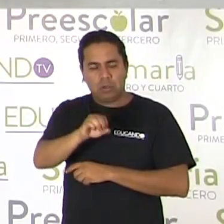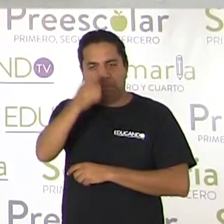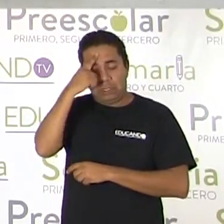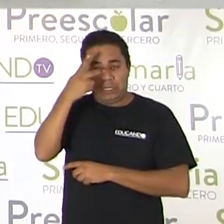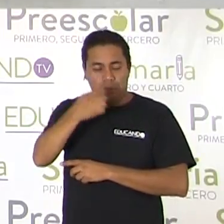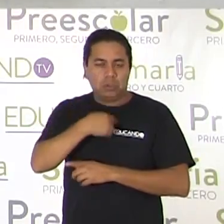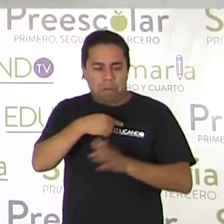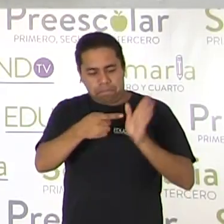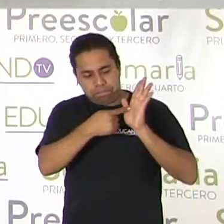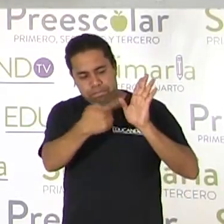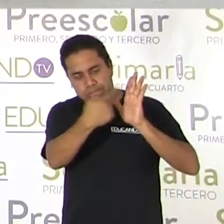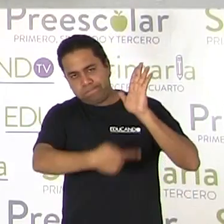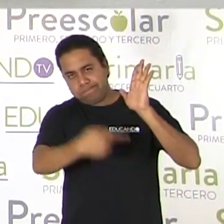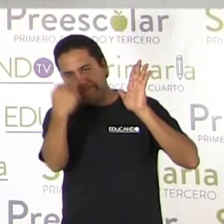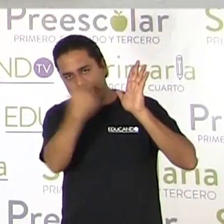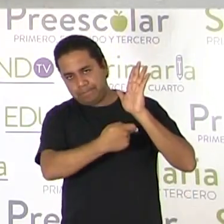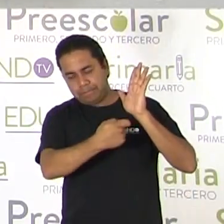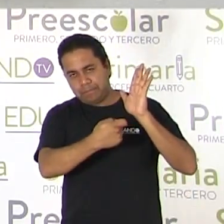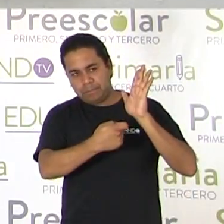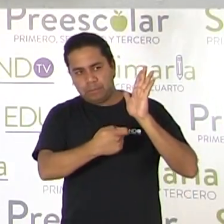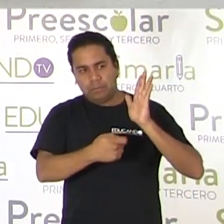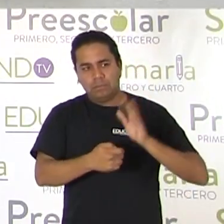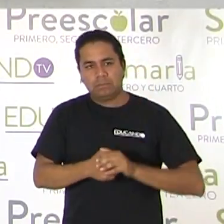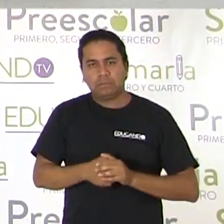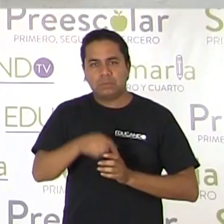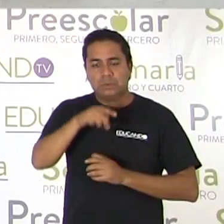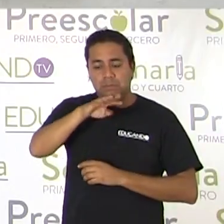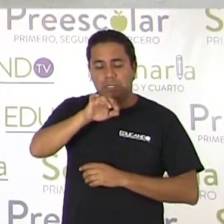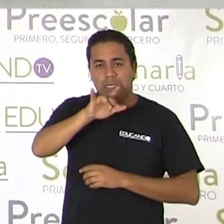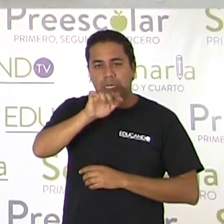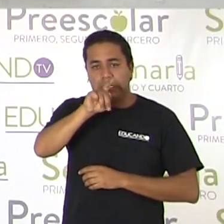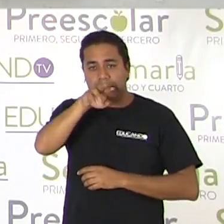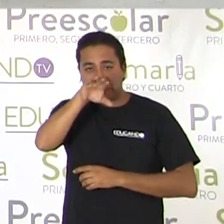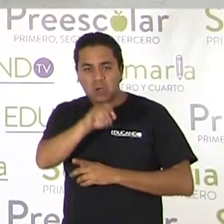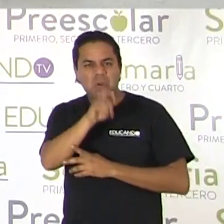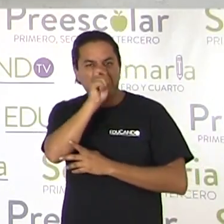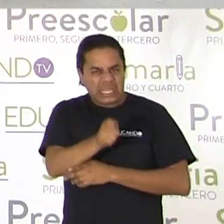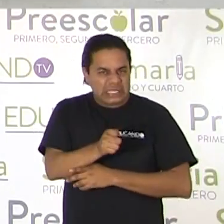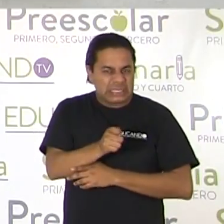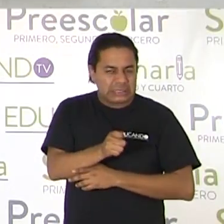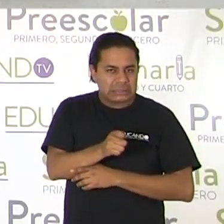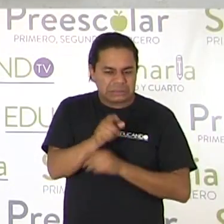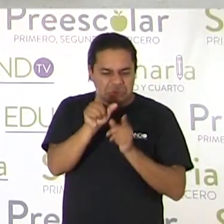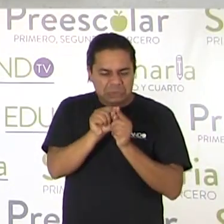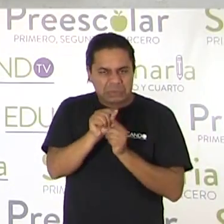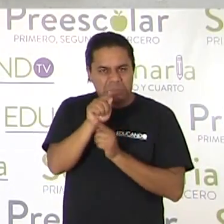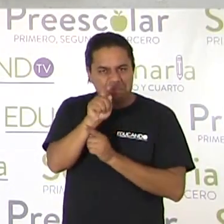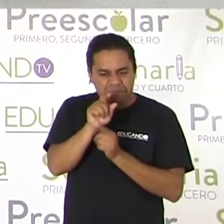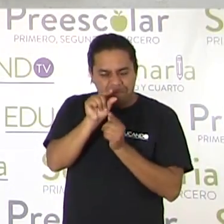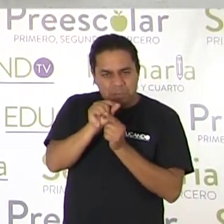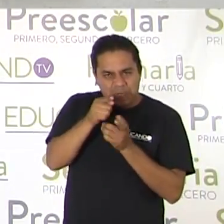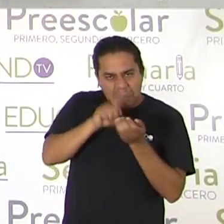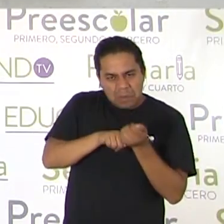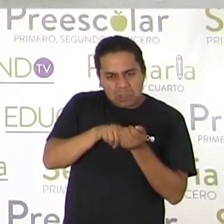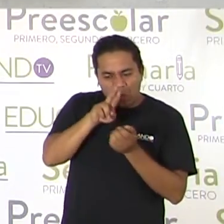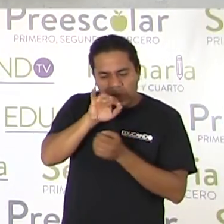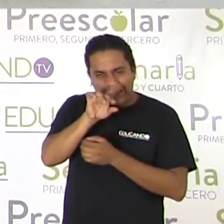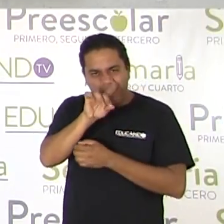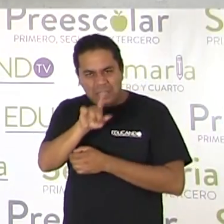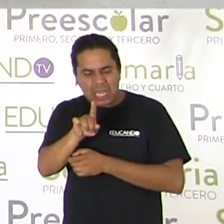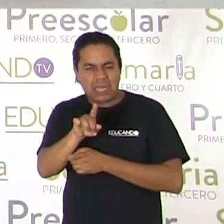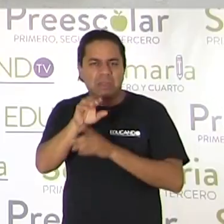gustaría presentarte lo que equivale un mililitro en una unidad, digámoslo así,